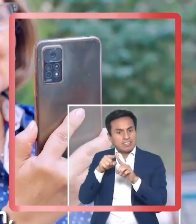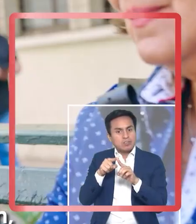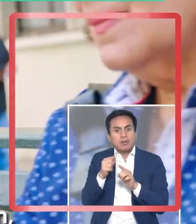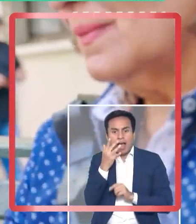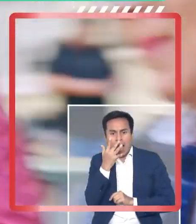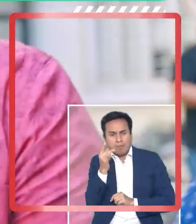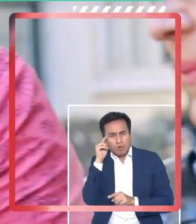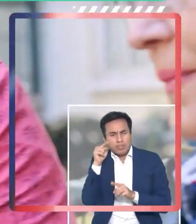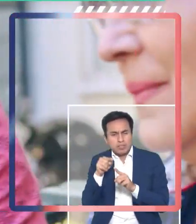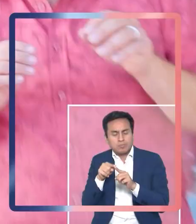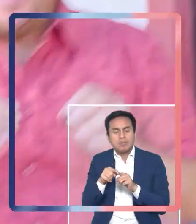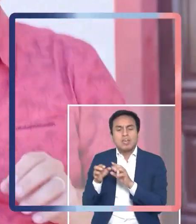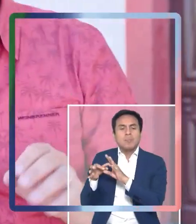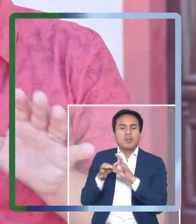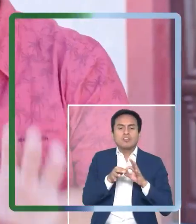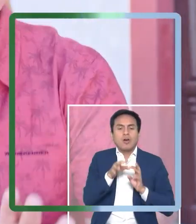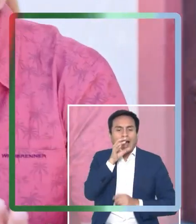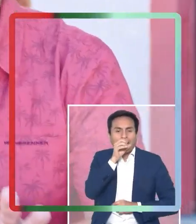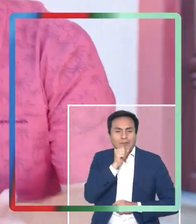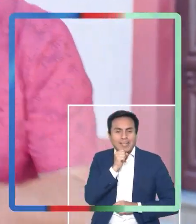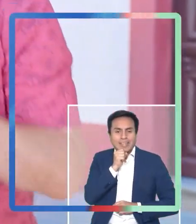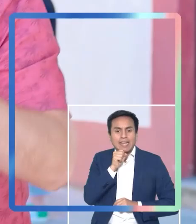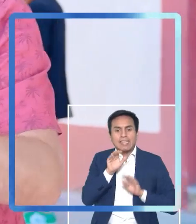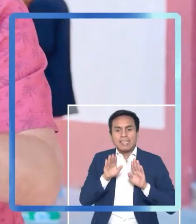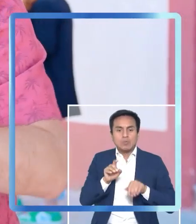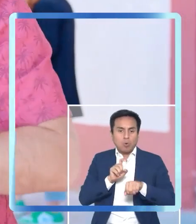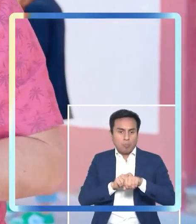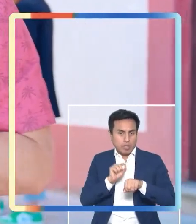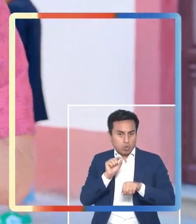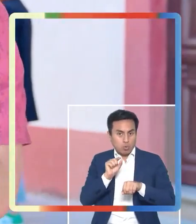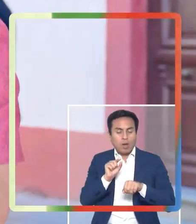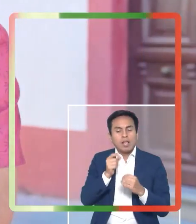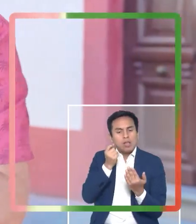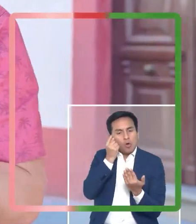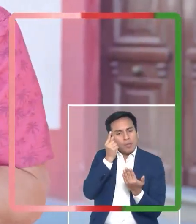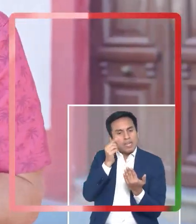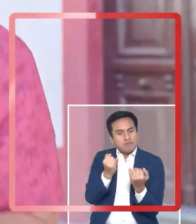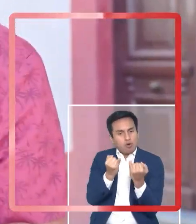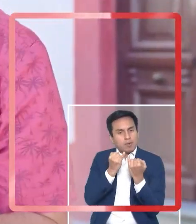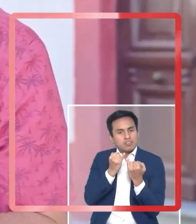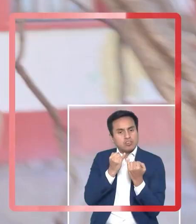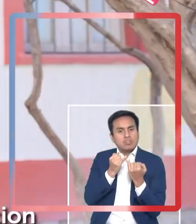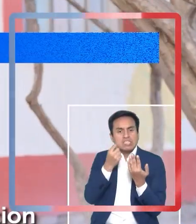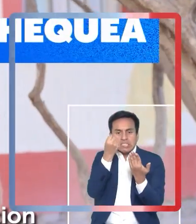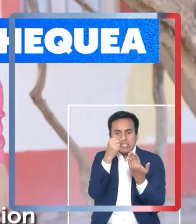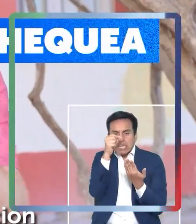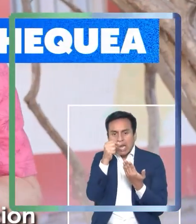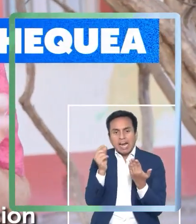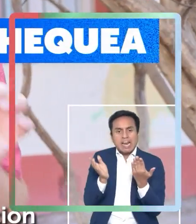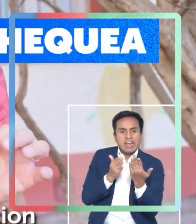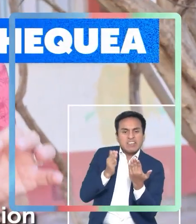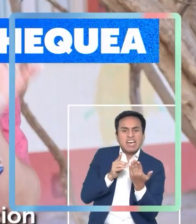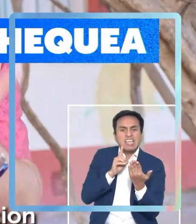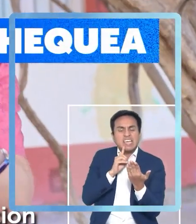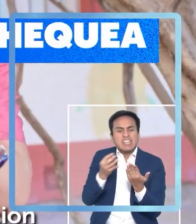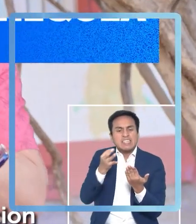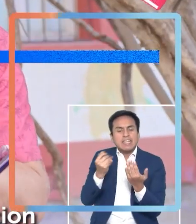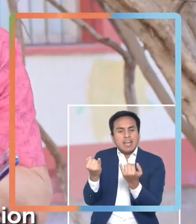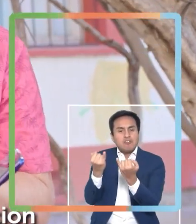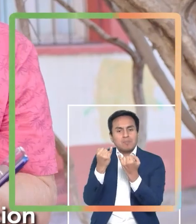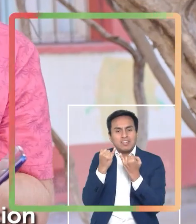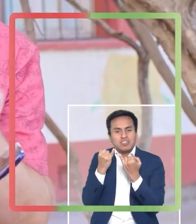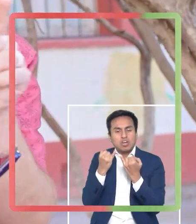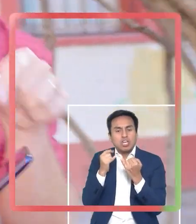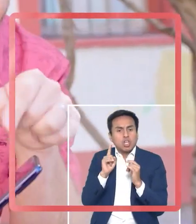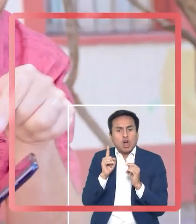intención a propósito por eso aguanta detente un momento para comprender la información chequea revisa Quién dice la